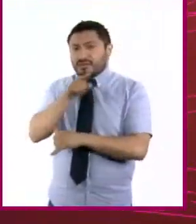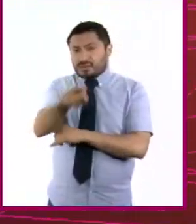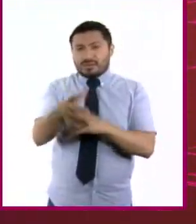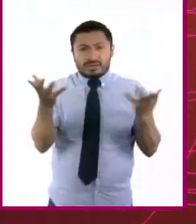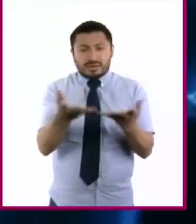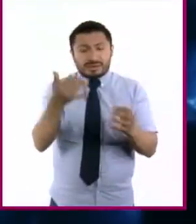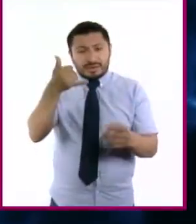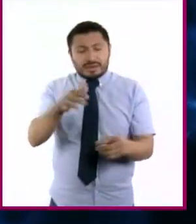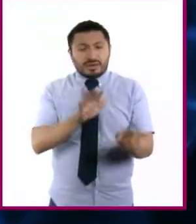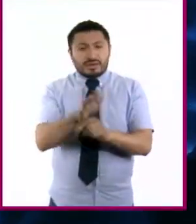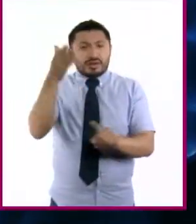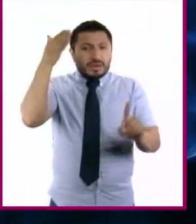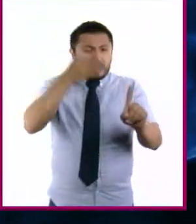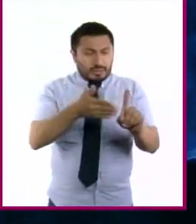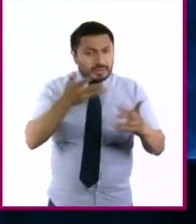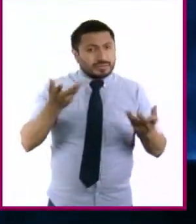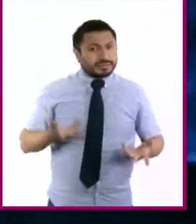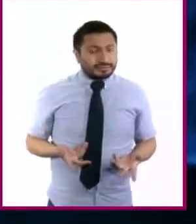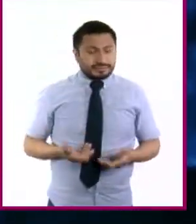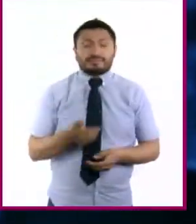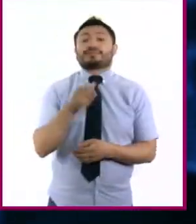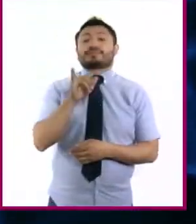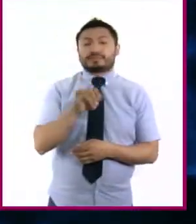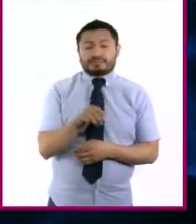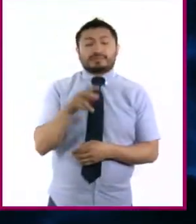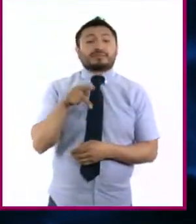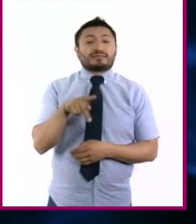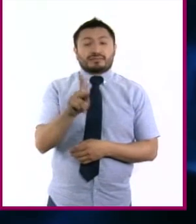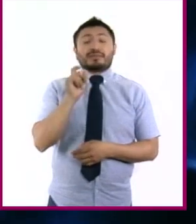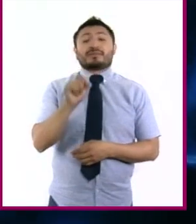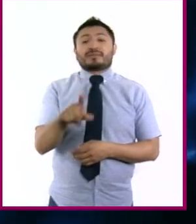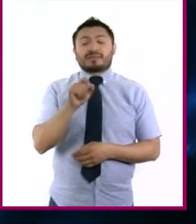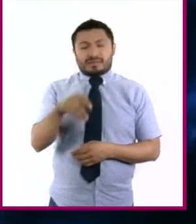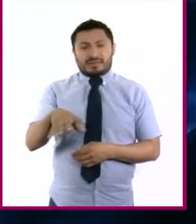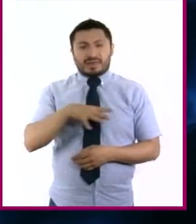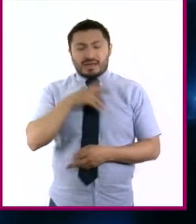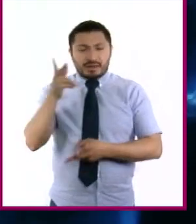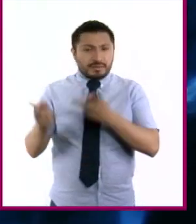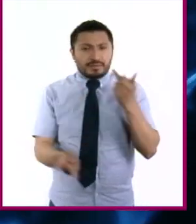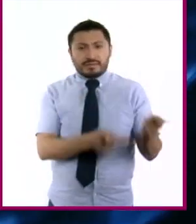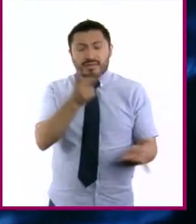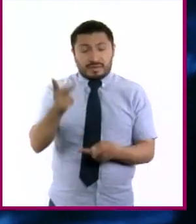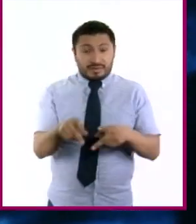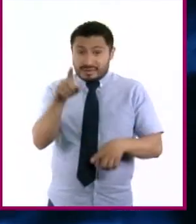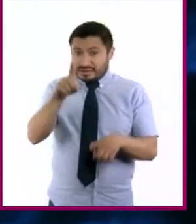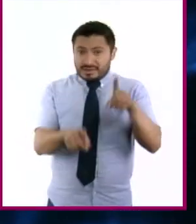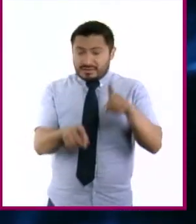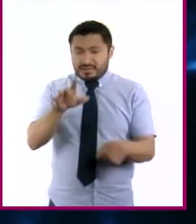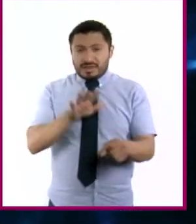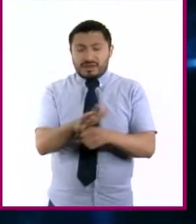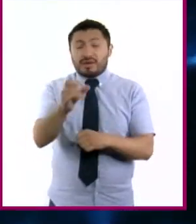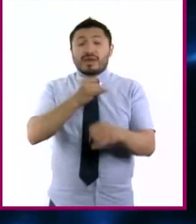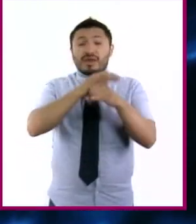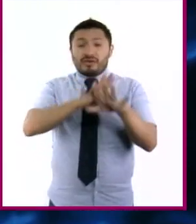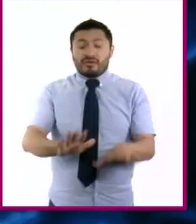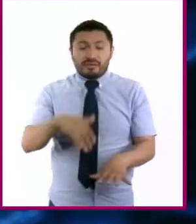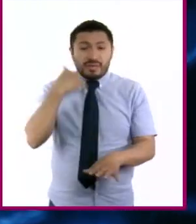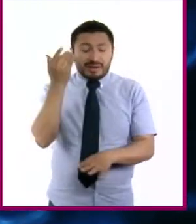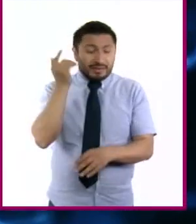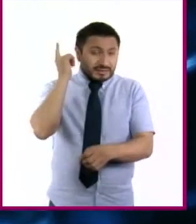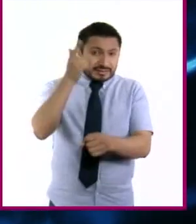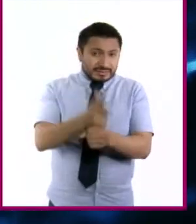objetivo que persigas. Así es, Pepe. Pero existen también el tipo de preguntas de acuerdo al tipo de información que queremos